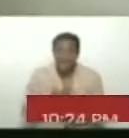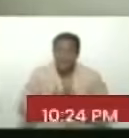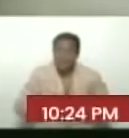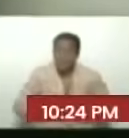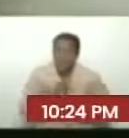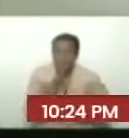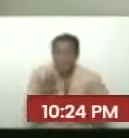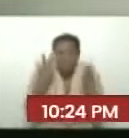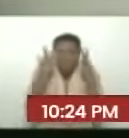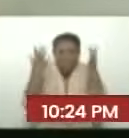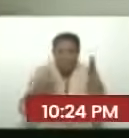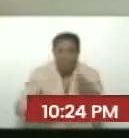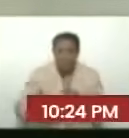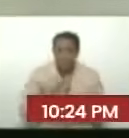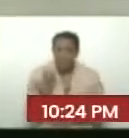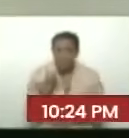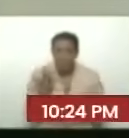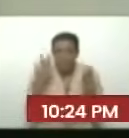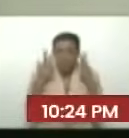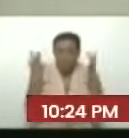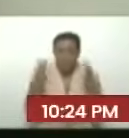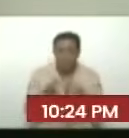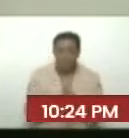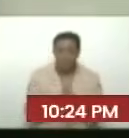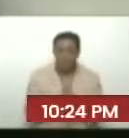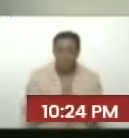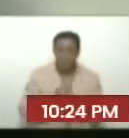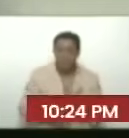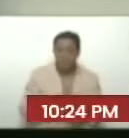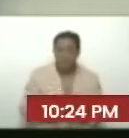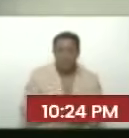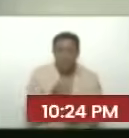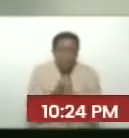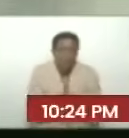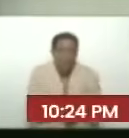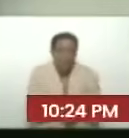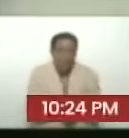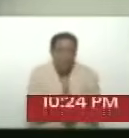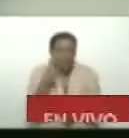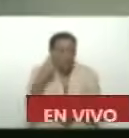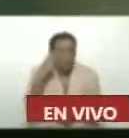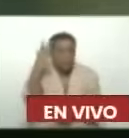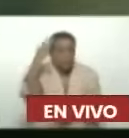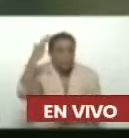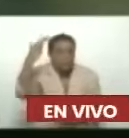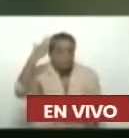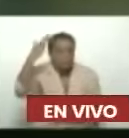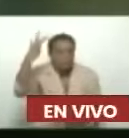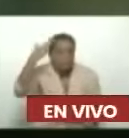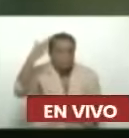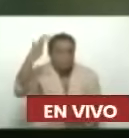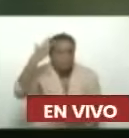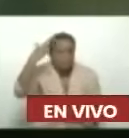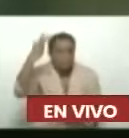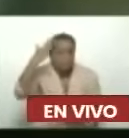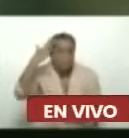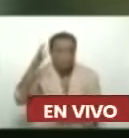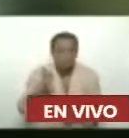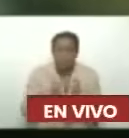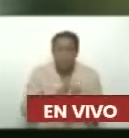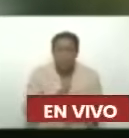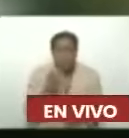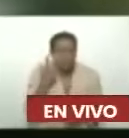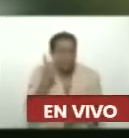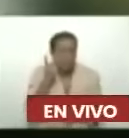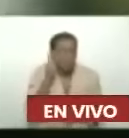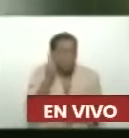nacen los genios, ¿eh? Ah, eso es una en la parada, cuando estamos esperando en el autobús. Él está haciendo constantemente algo